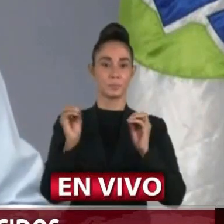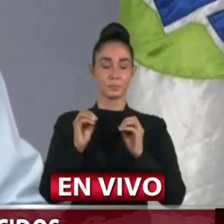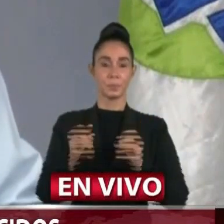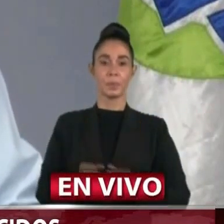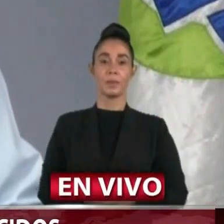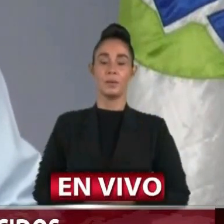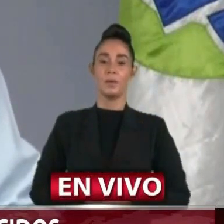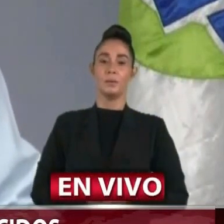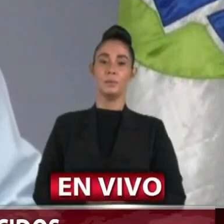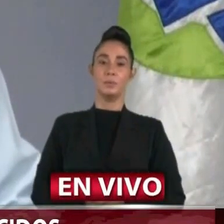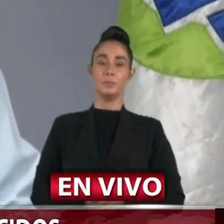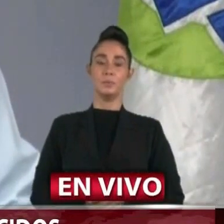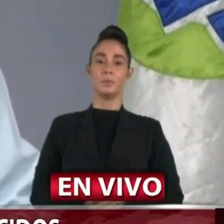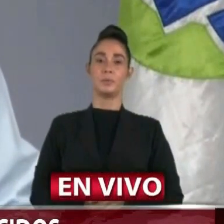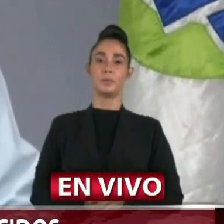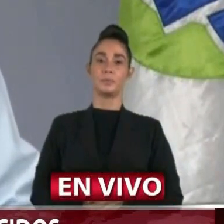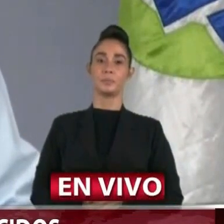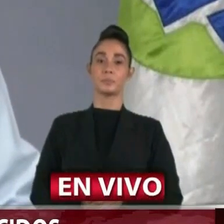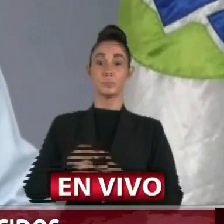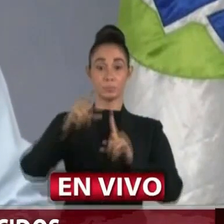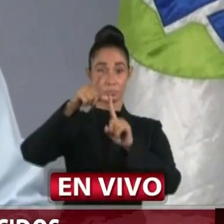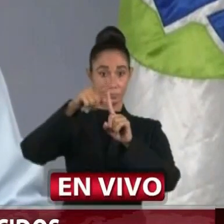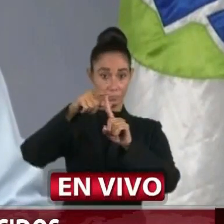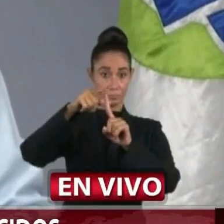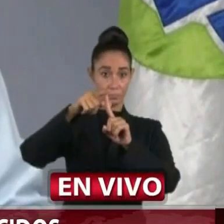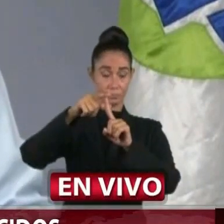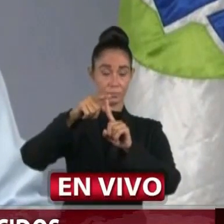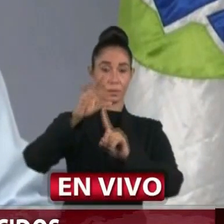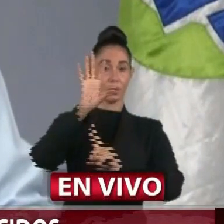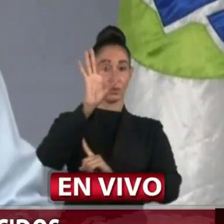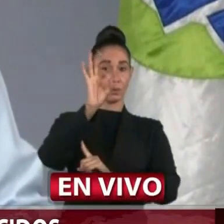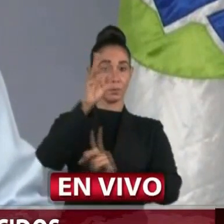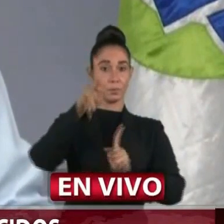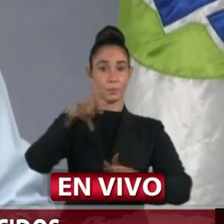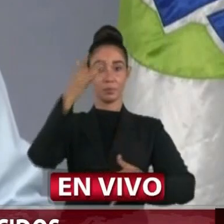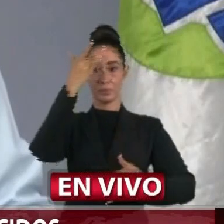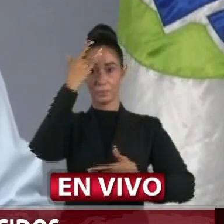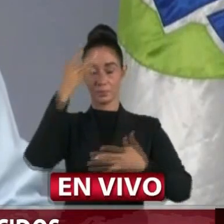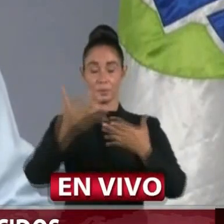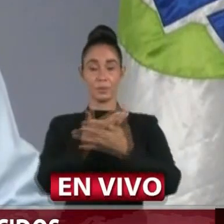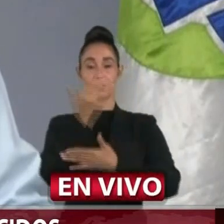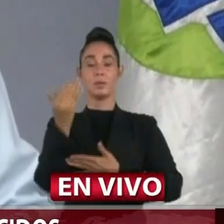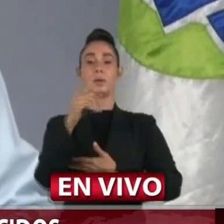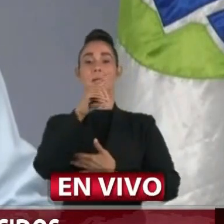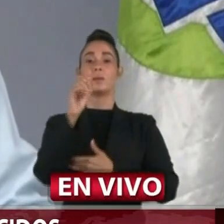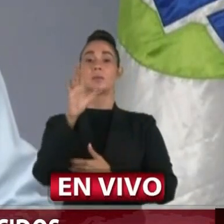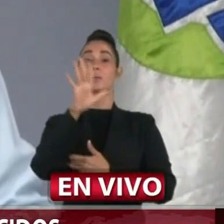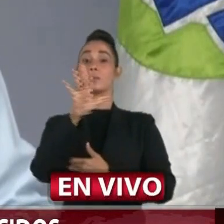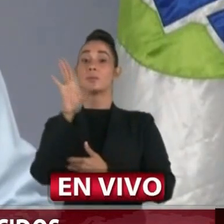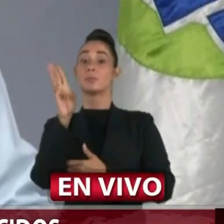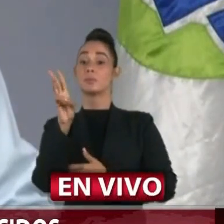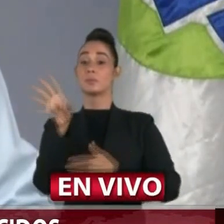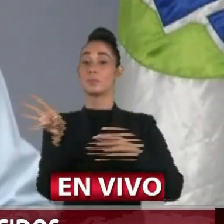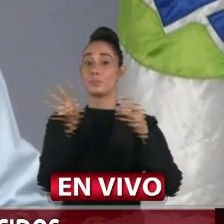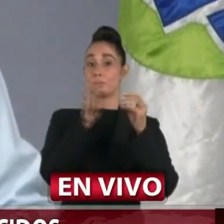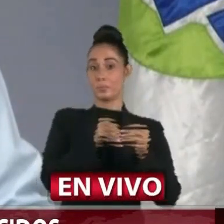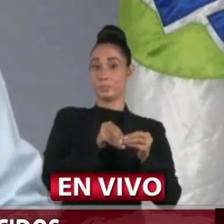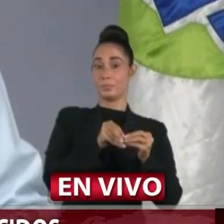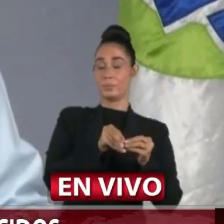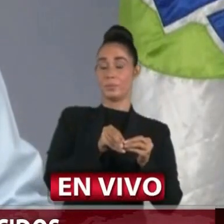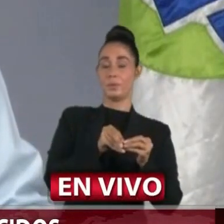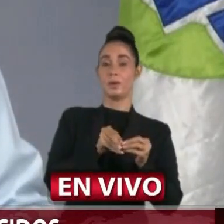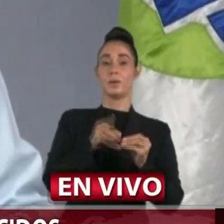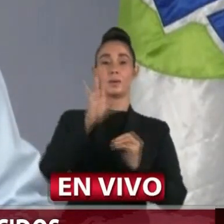fallecimientos. San Cristóbal, 9 casos nuevos, 156